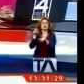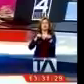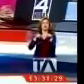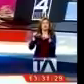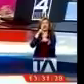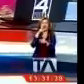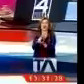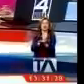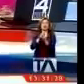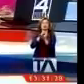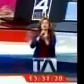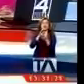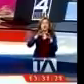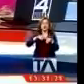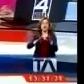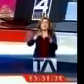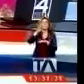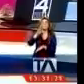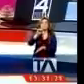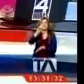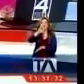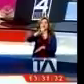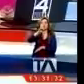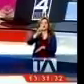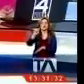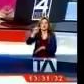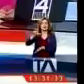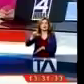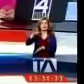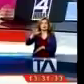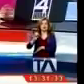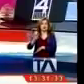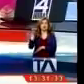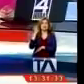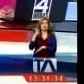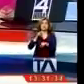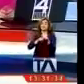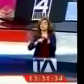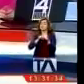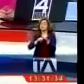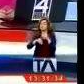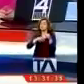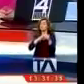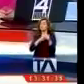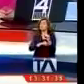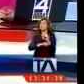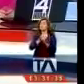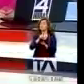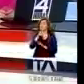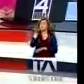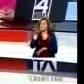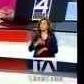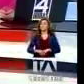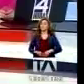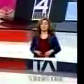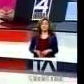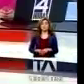estación, que entró a funcionar en el 2011, presenta hundimientos y actualmente opera a la mitad de su capacidad. Carlos Acoto